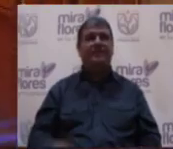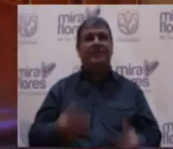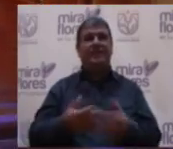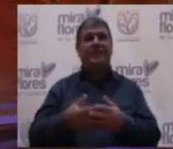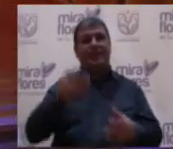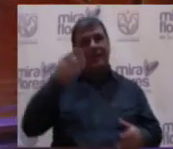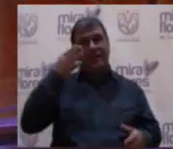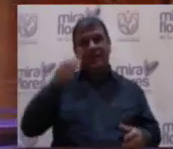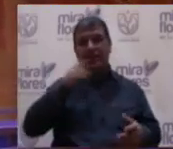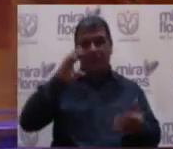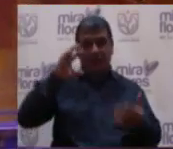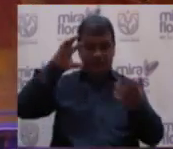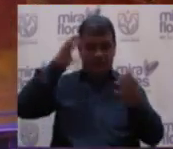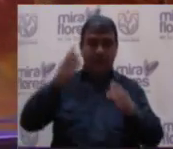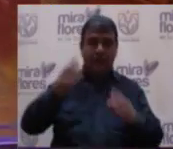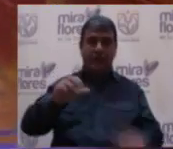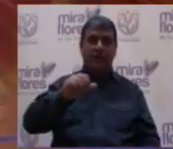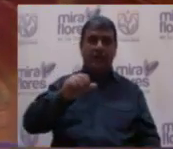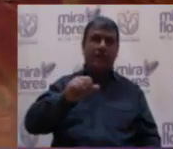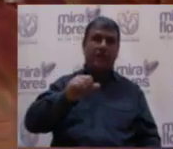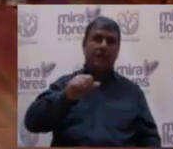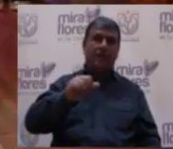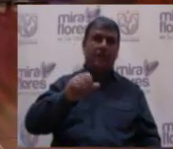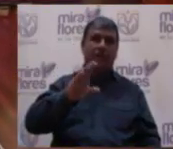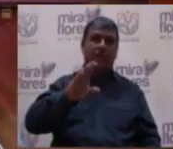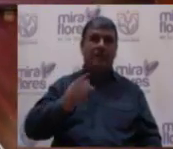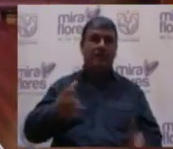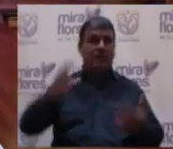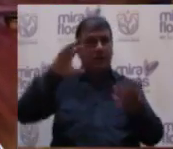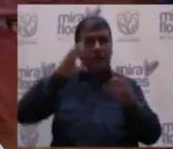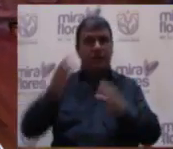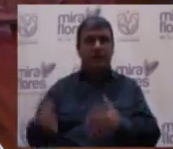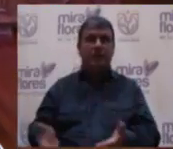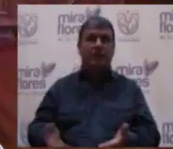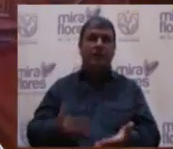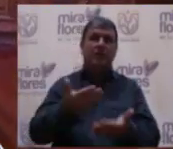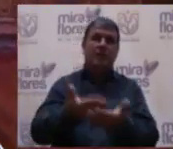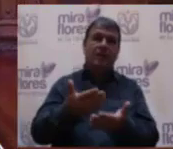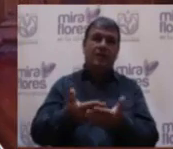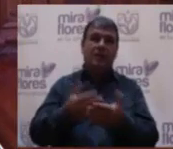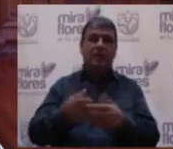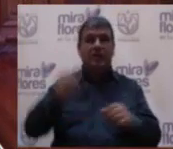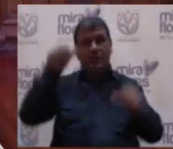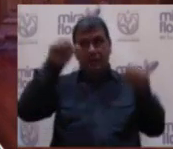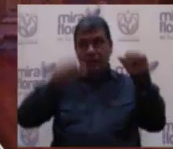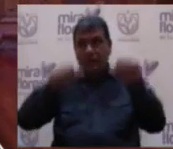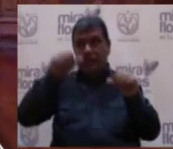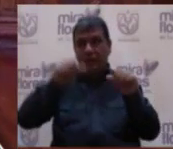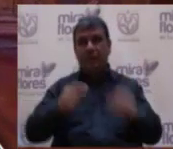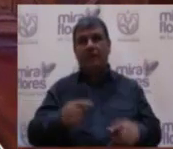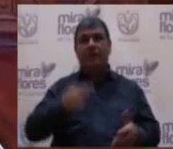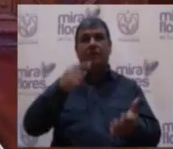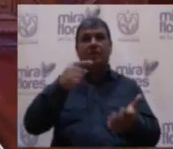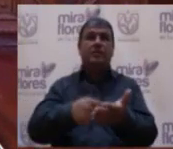Creo que está usted confundido, señor Galvez. Y esa confusión lo lleva a esa duda que usted